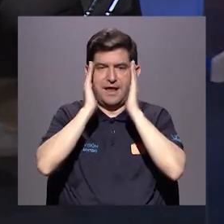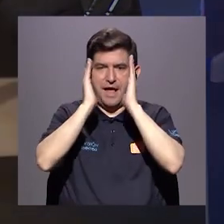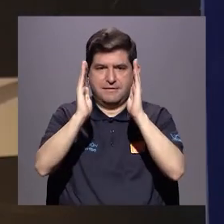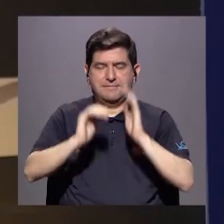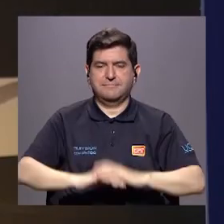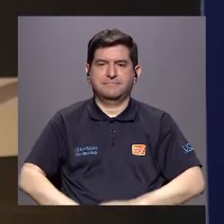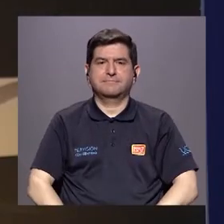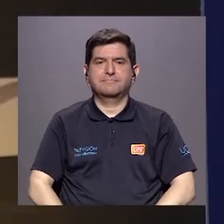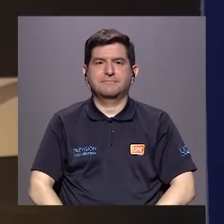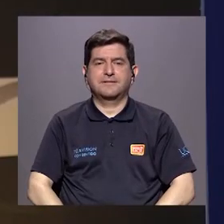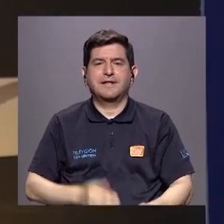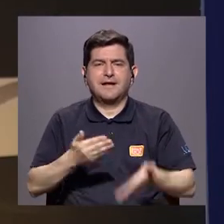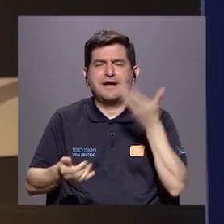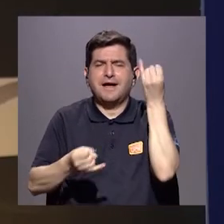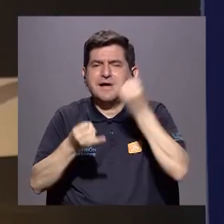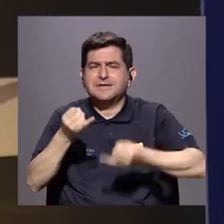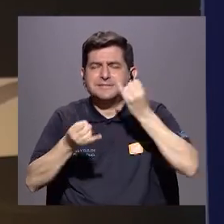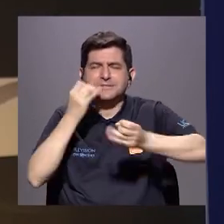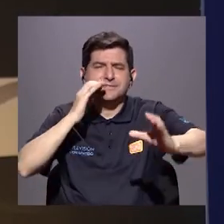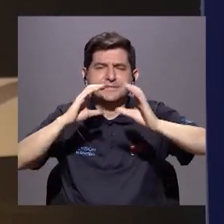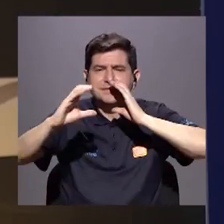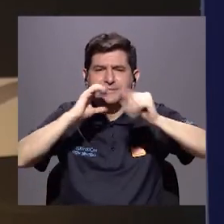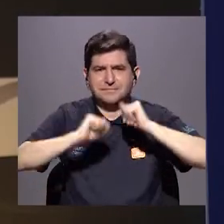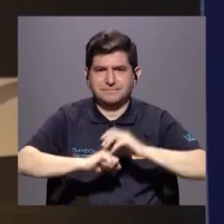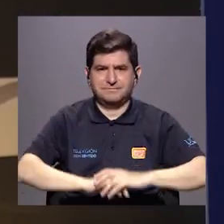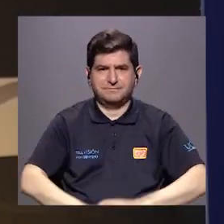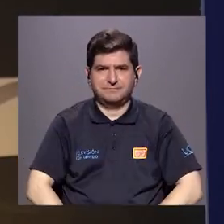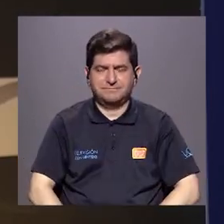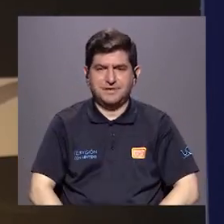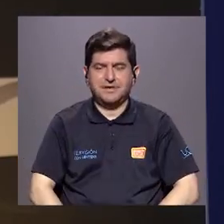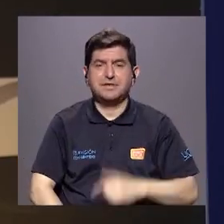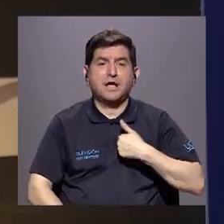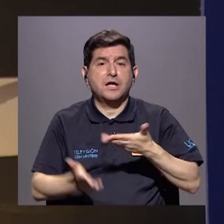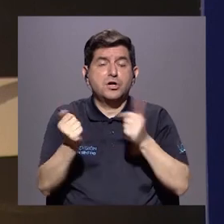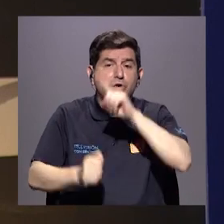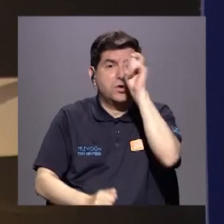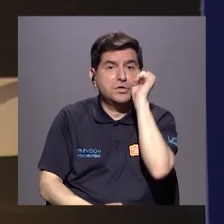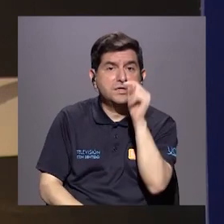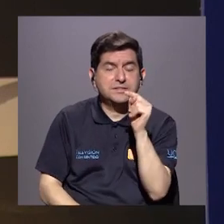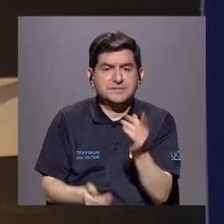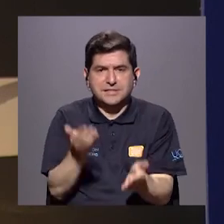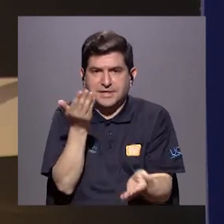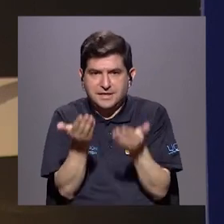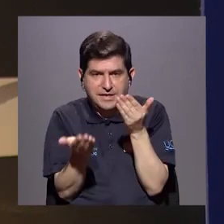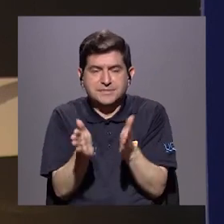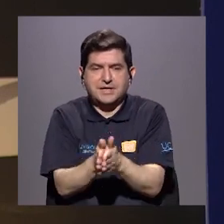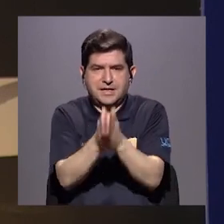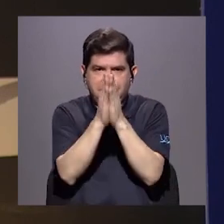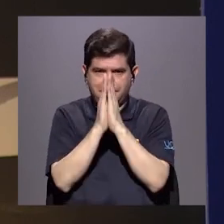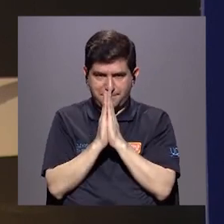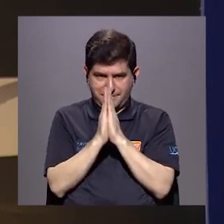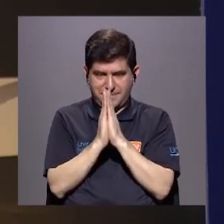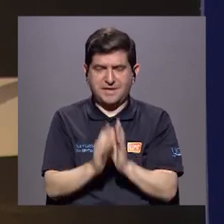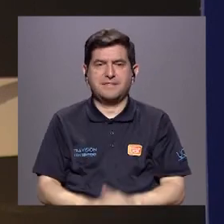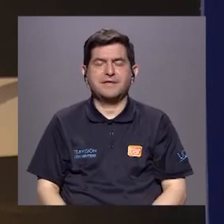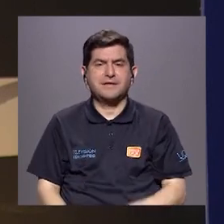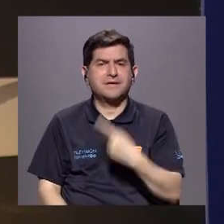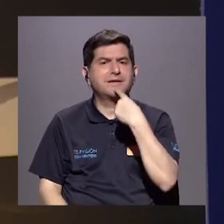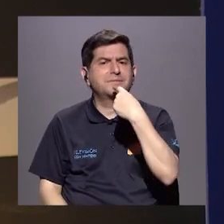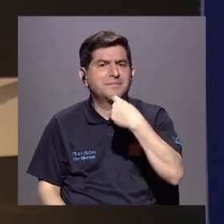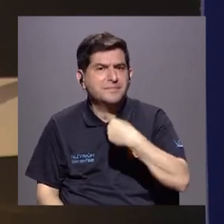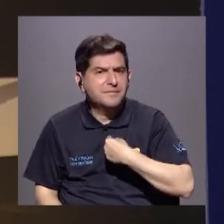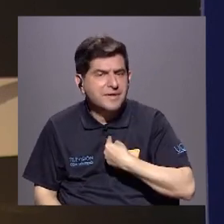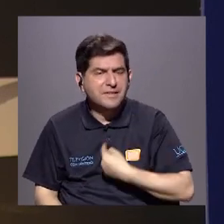atiendan aunque estamos casi cerrando esta conversación y para ello quisiera preguntarte un poco o pedirte que te refieras